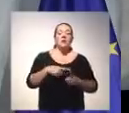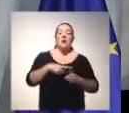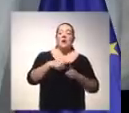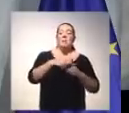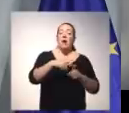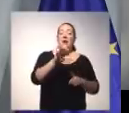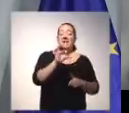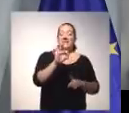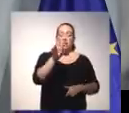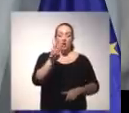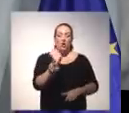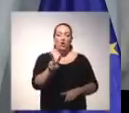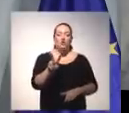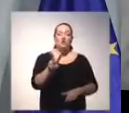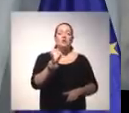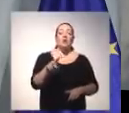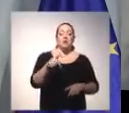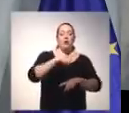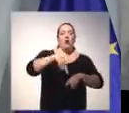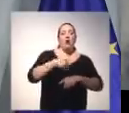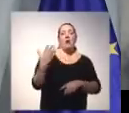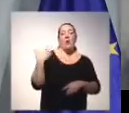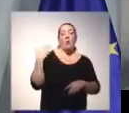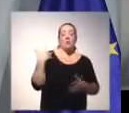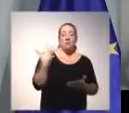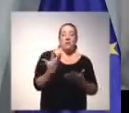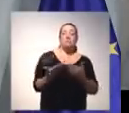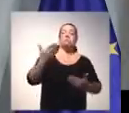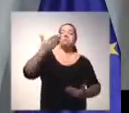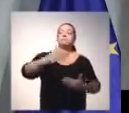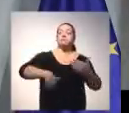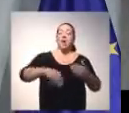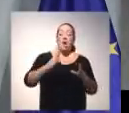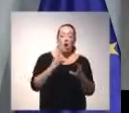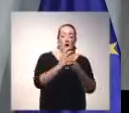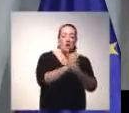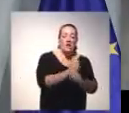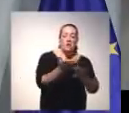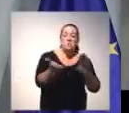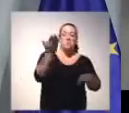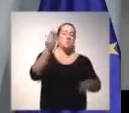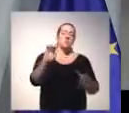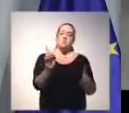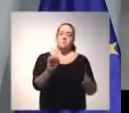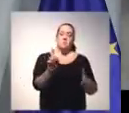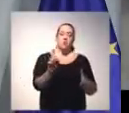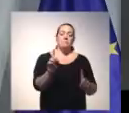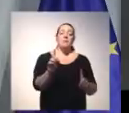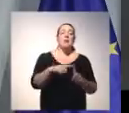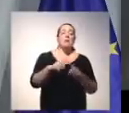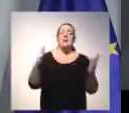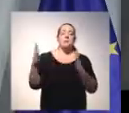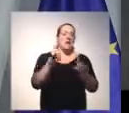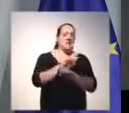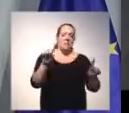valores de dióxido de azufre, no han superado en las últimas horas los umbrales de concentración ni tampoco los umbrales temporales, por lo tanto, en